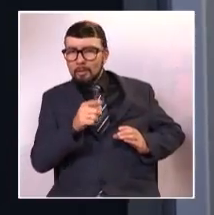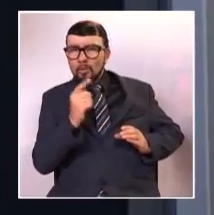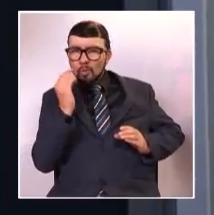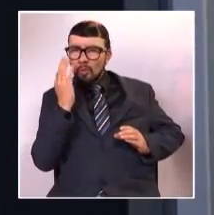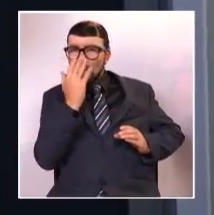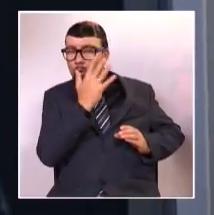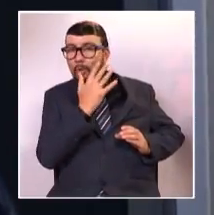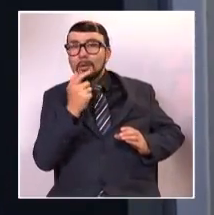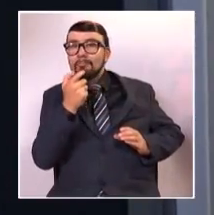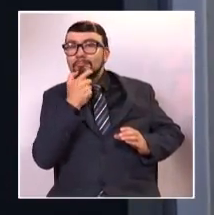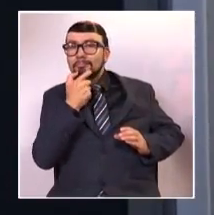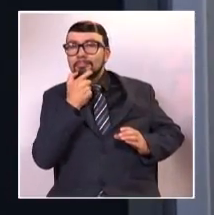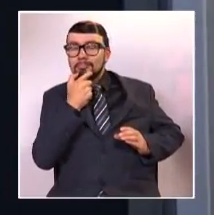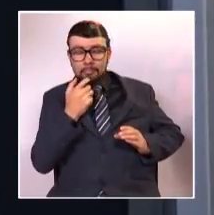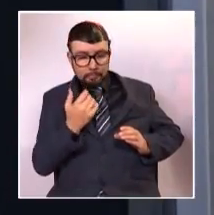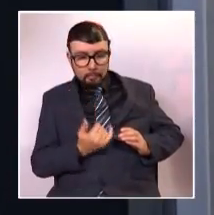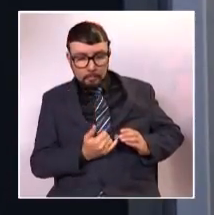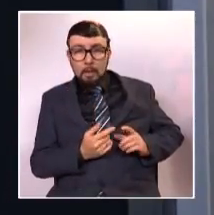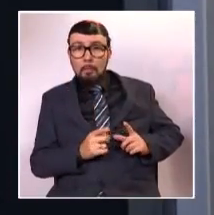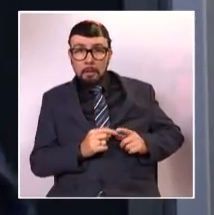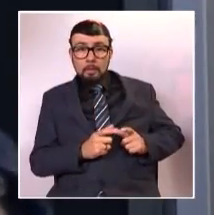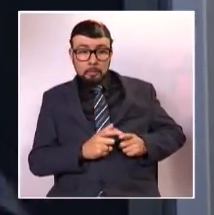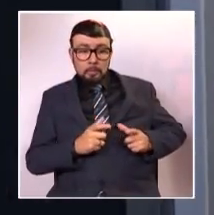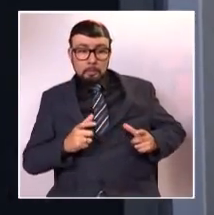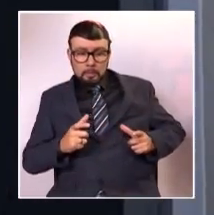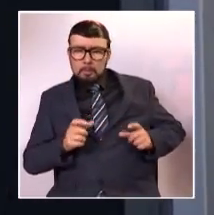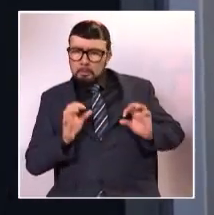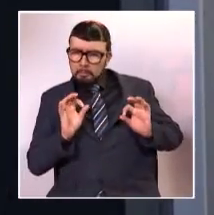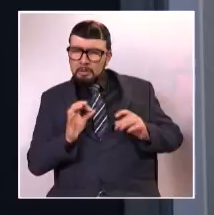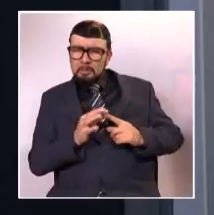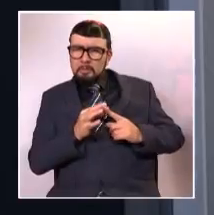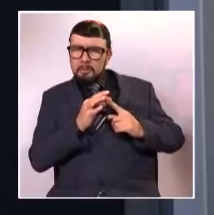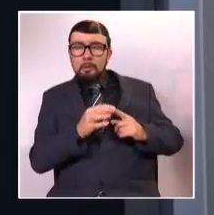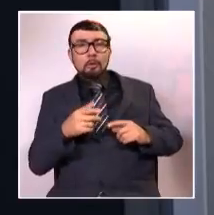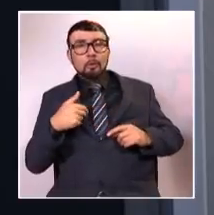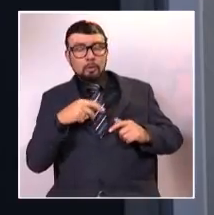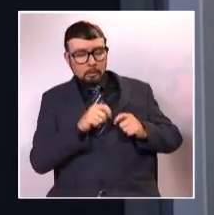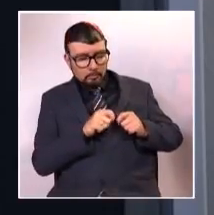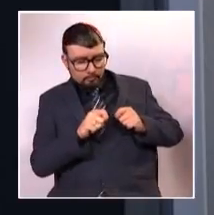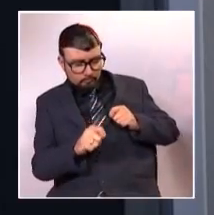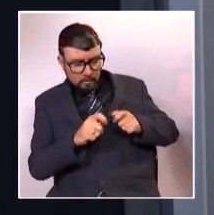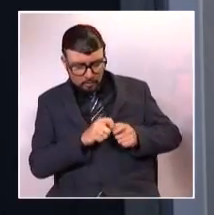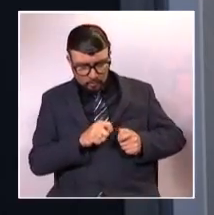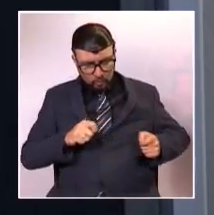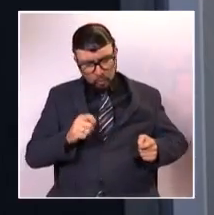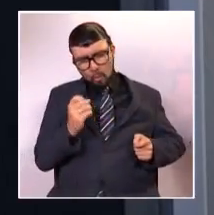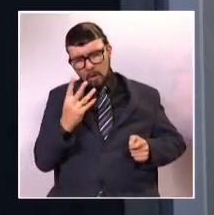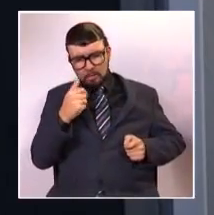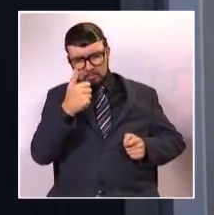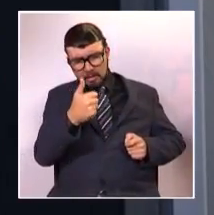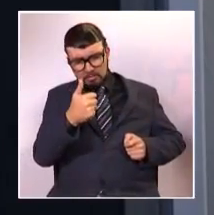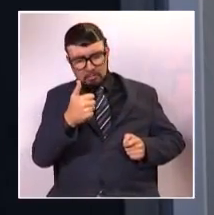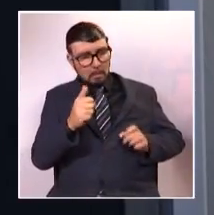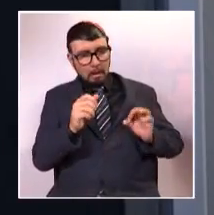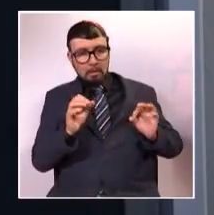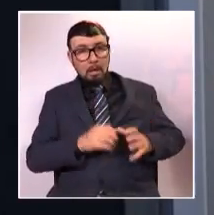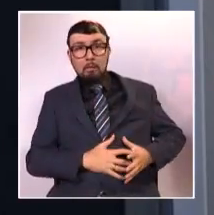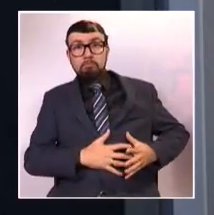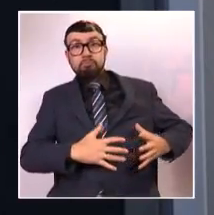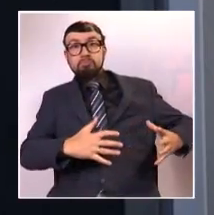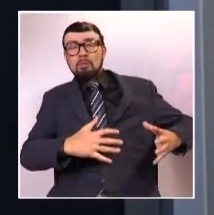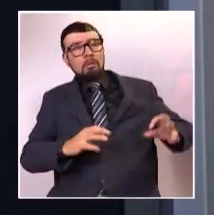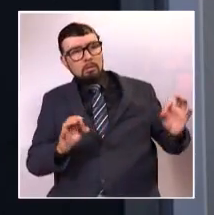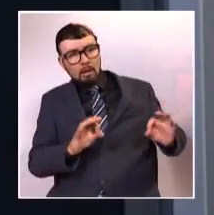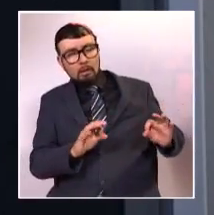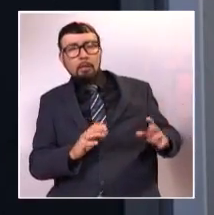debemos observar, un tamaño específico. Nosotros tomamos las medidas, medimos su volumen y vemos que no esté crecido.